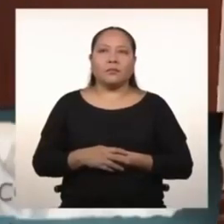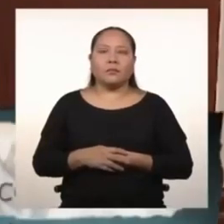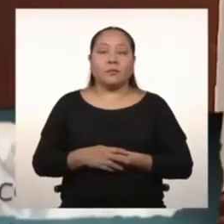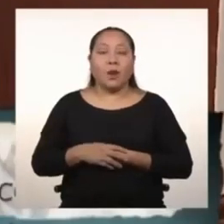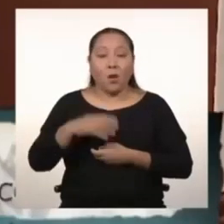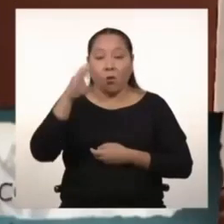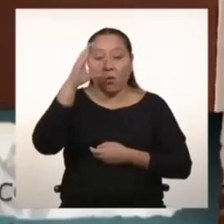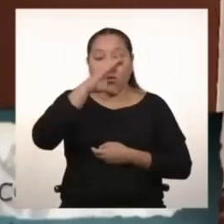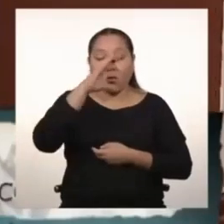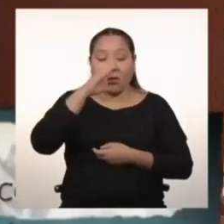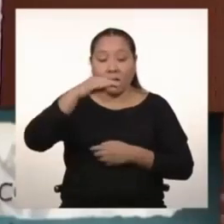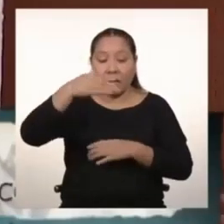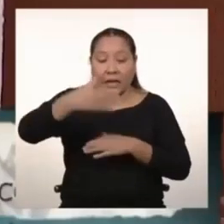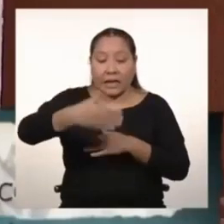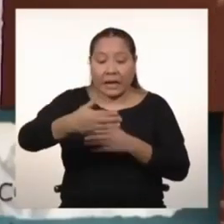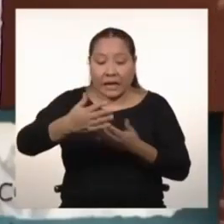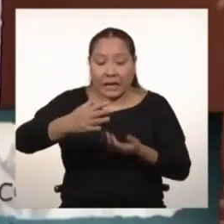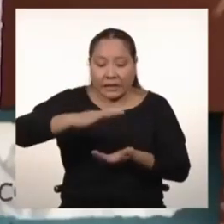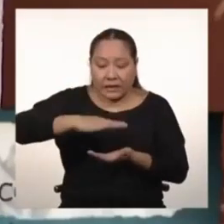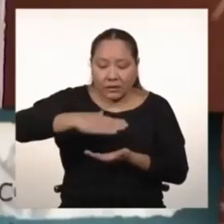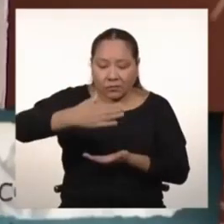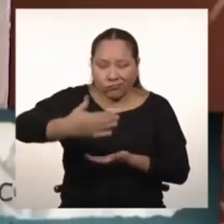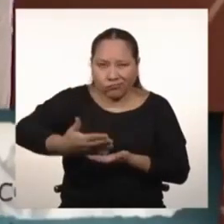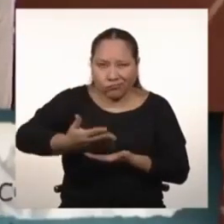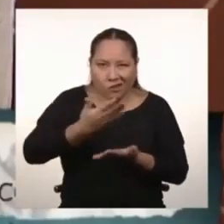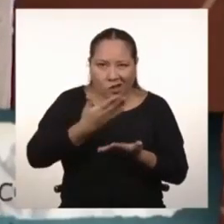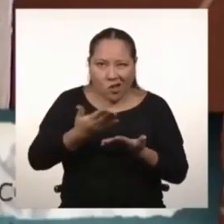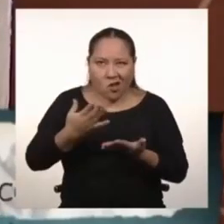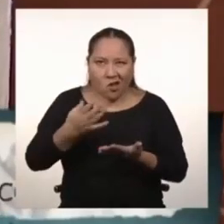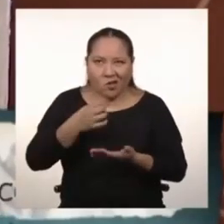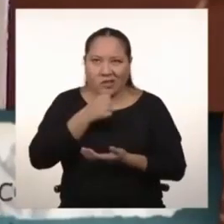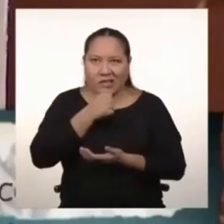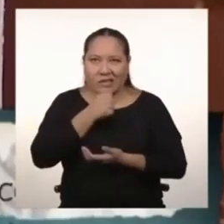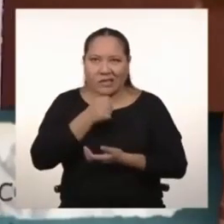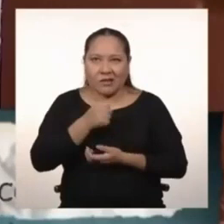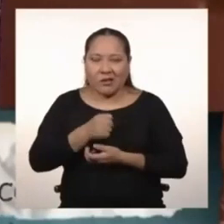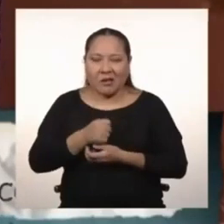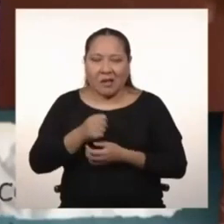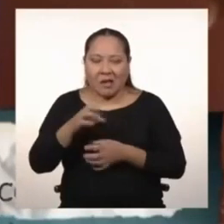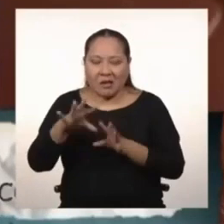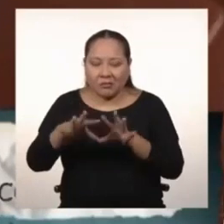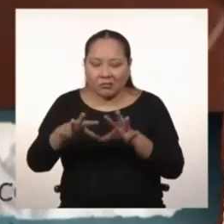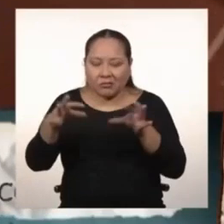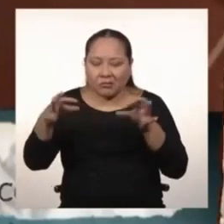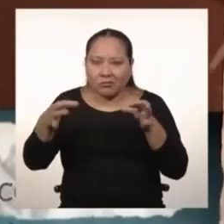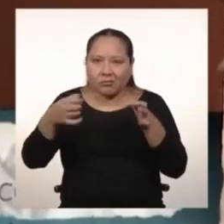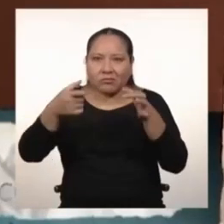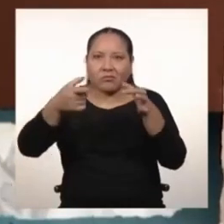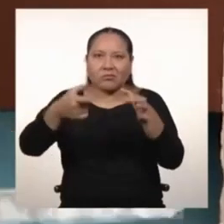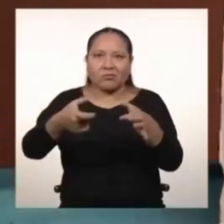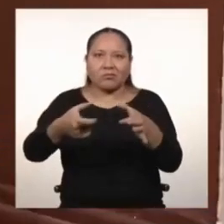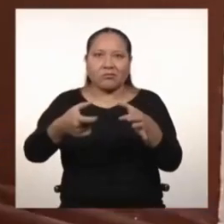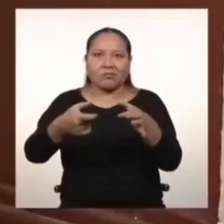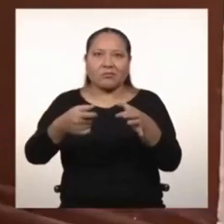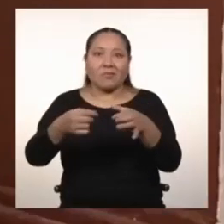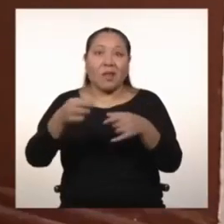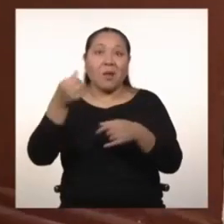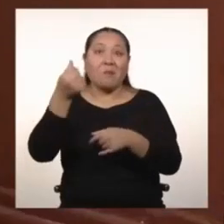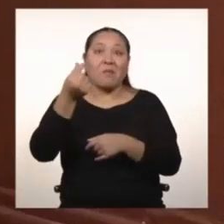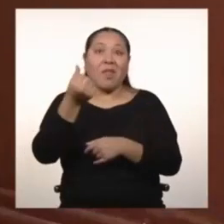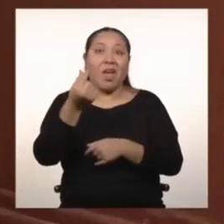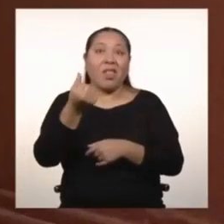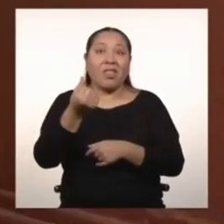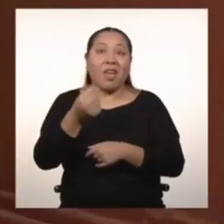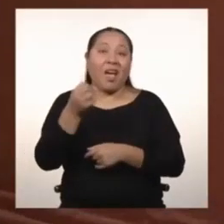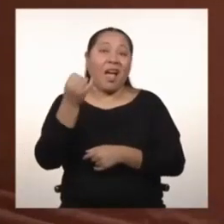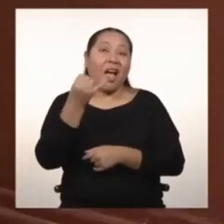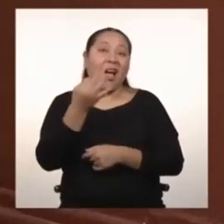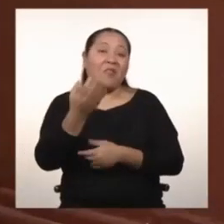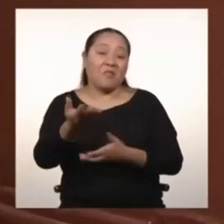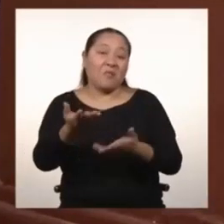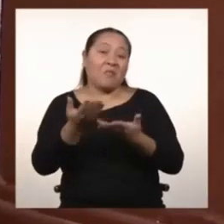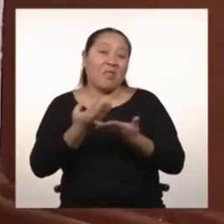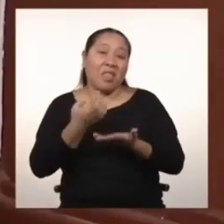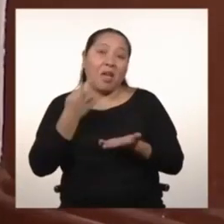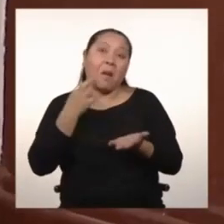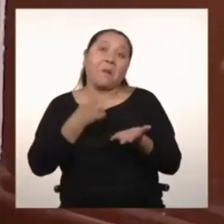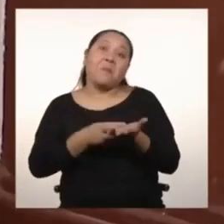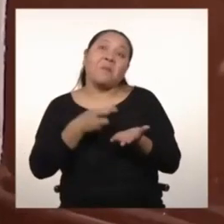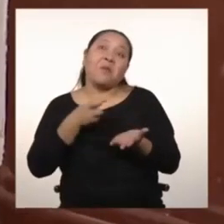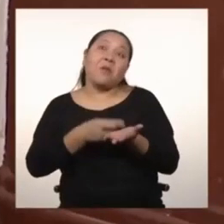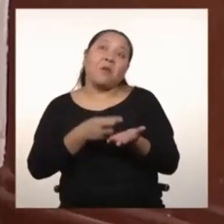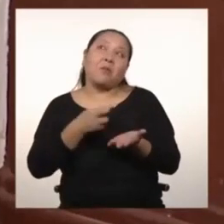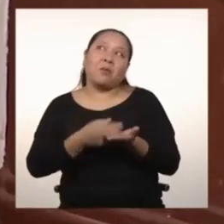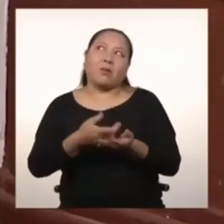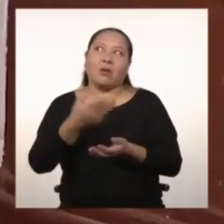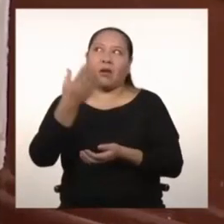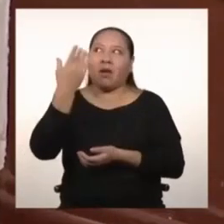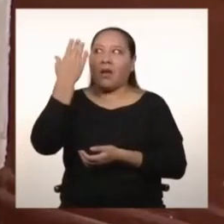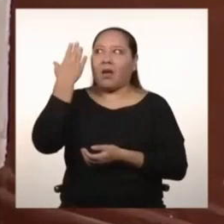Rebuscando en esta cajita de cosas viejas, me encuentro con este par de billetes. Recuerdo que alguno de estos me daban de propina en la década